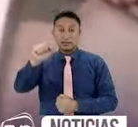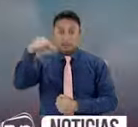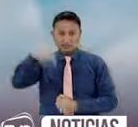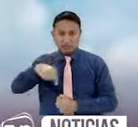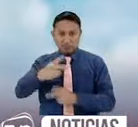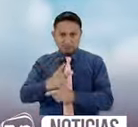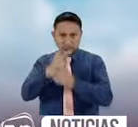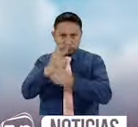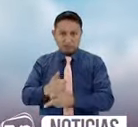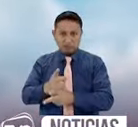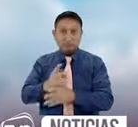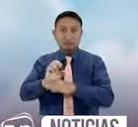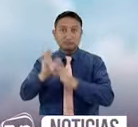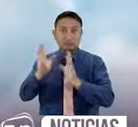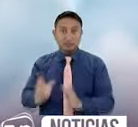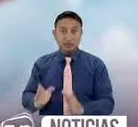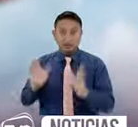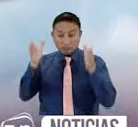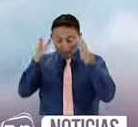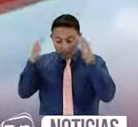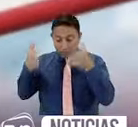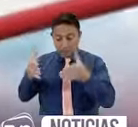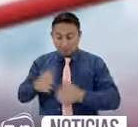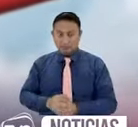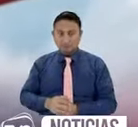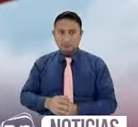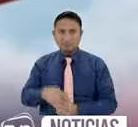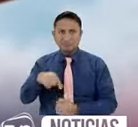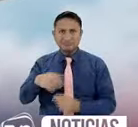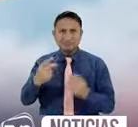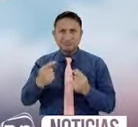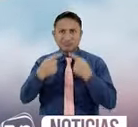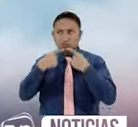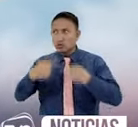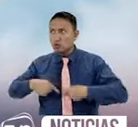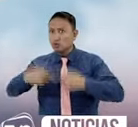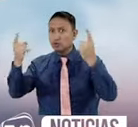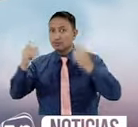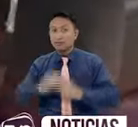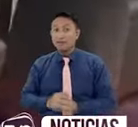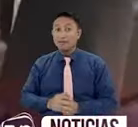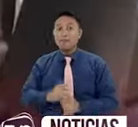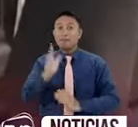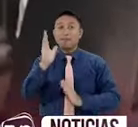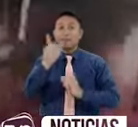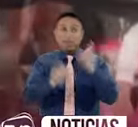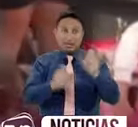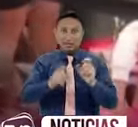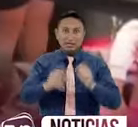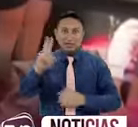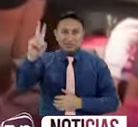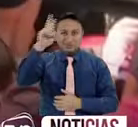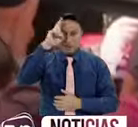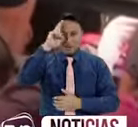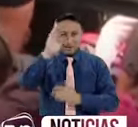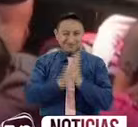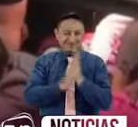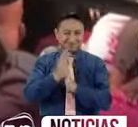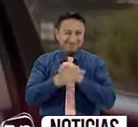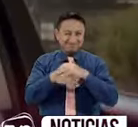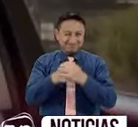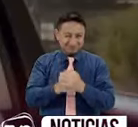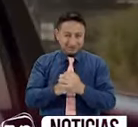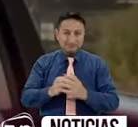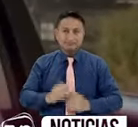Ecuatorianos la noticia se esparce con rapidez y nunca falta quienes quieren aprovecharse de la vulnerabilidad de las personas ya